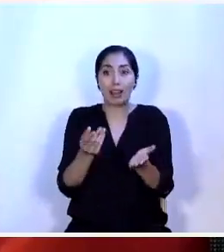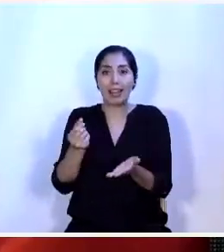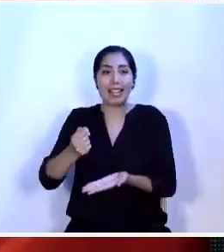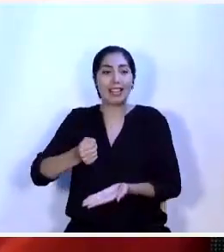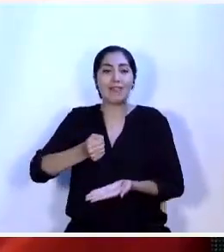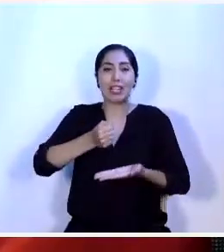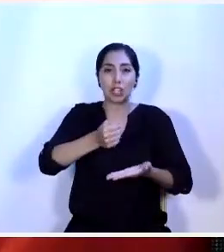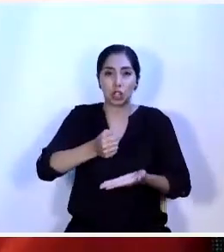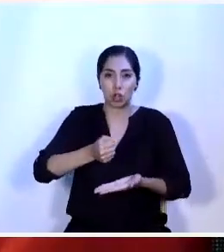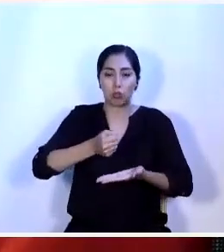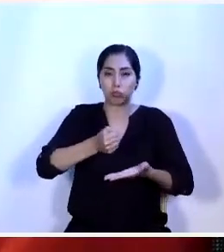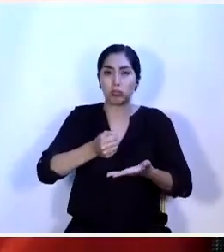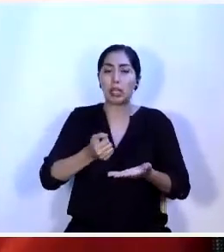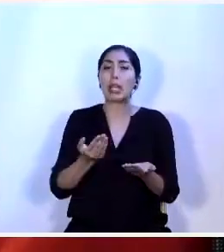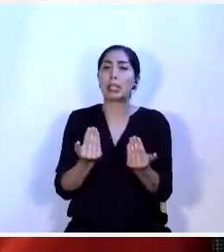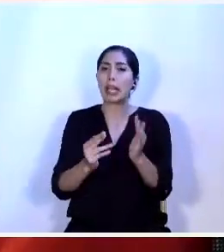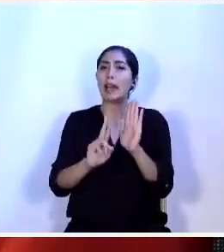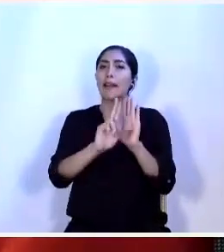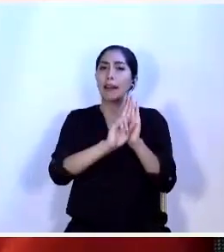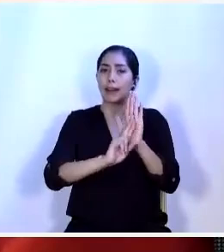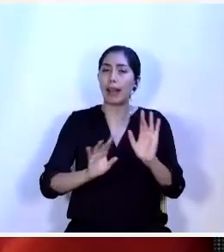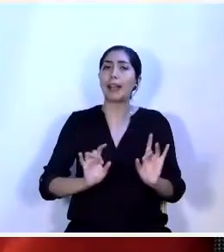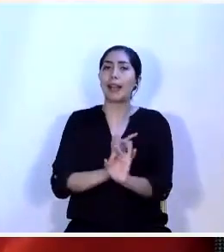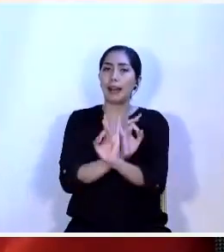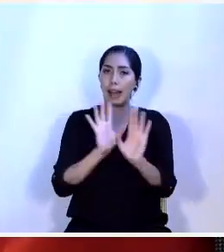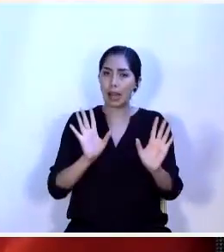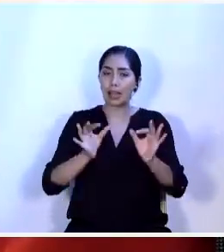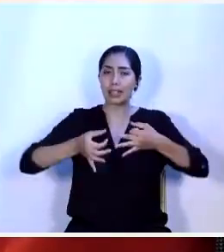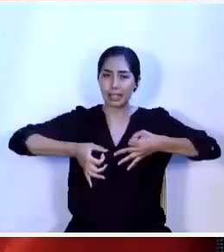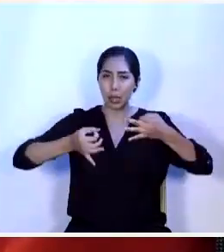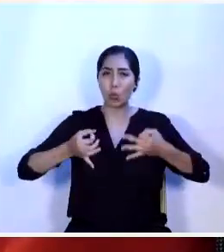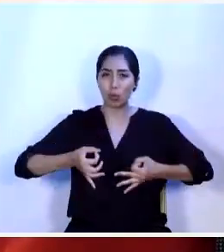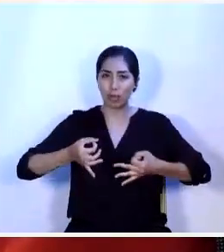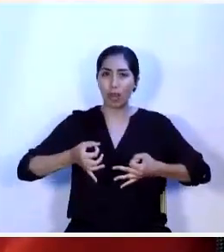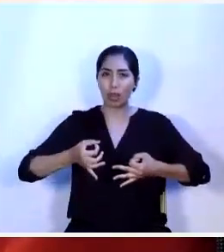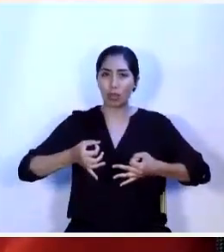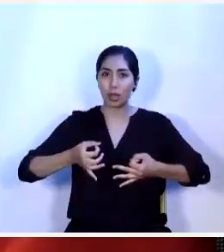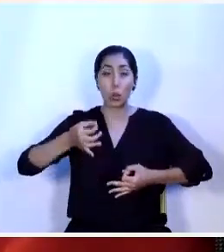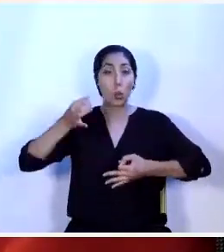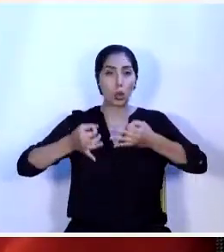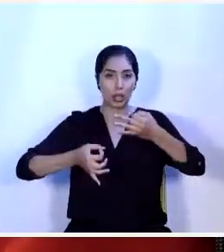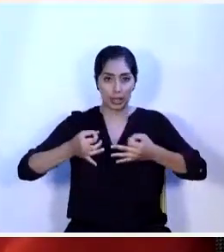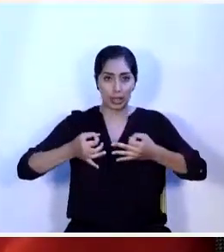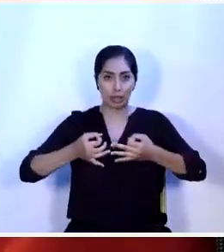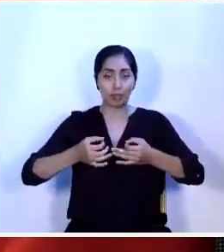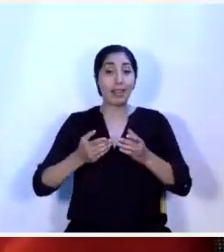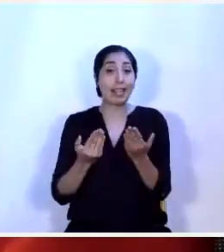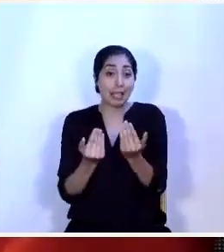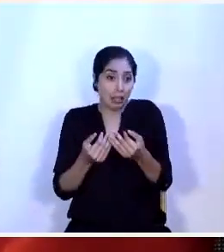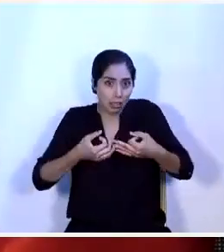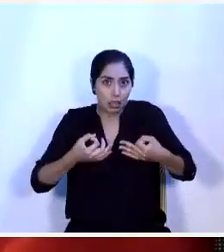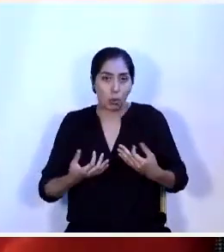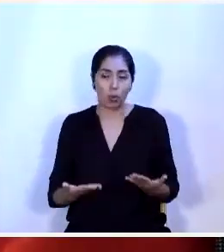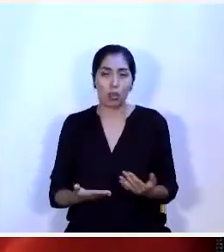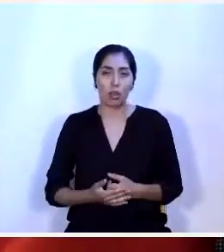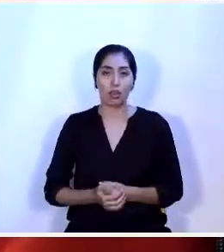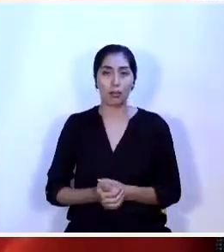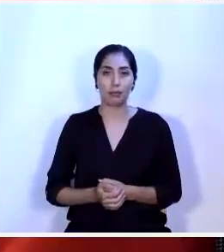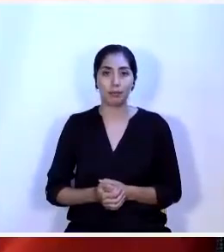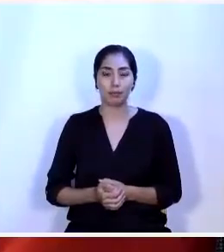reglas claras, para eso se requiere seguridad jurídica, para eso se requiere certidumbre.